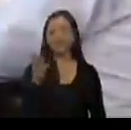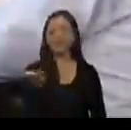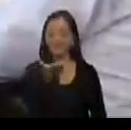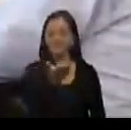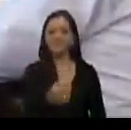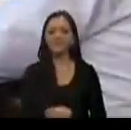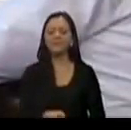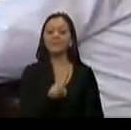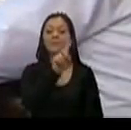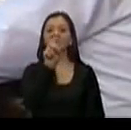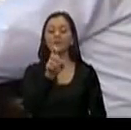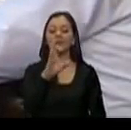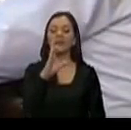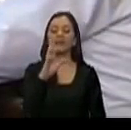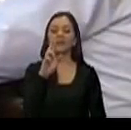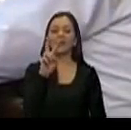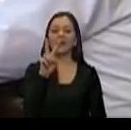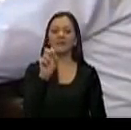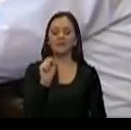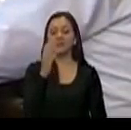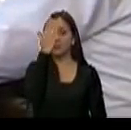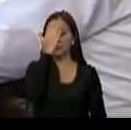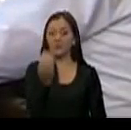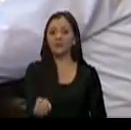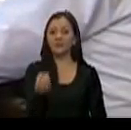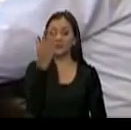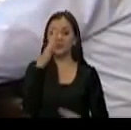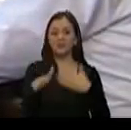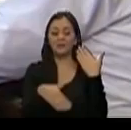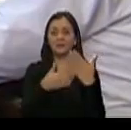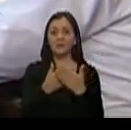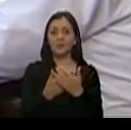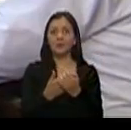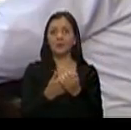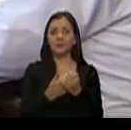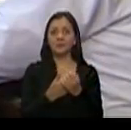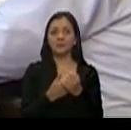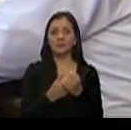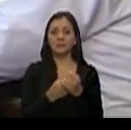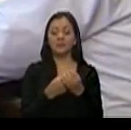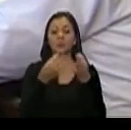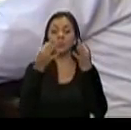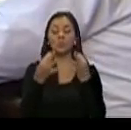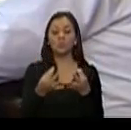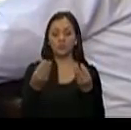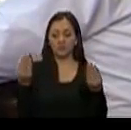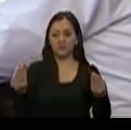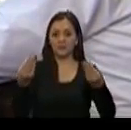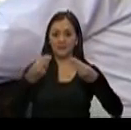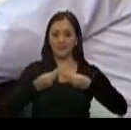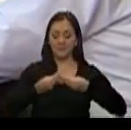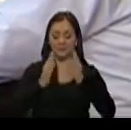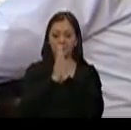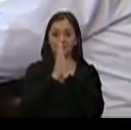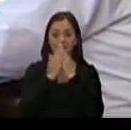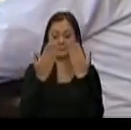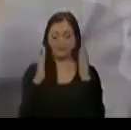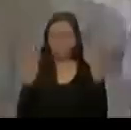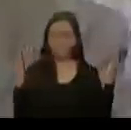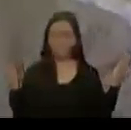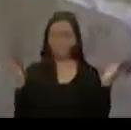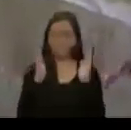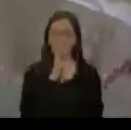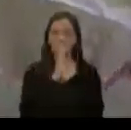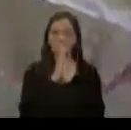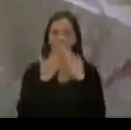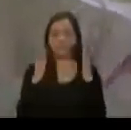Para Monseñor Fausto Traves, buenos días a todos. Buenos días. Cuando se nos entrega estos momentos, este folleto que dice a